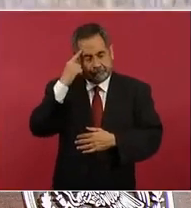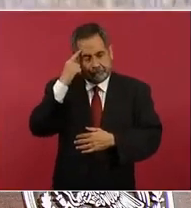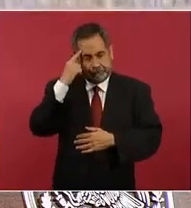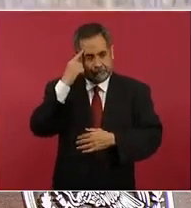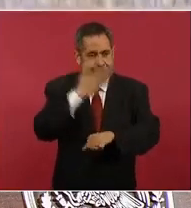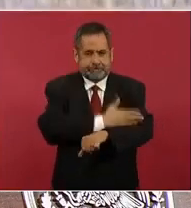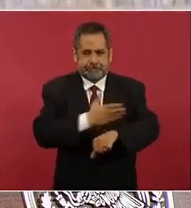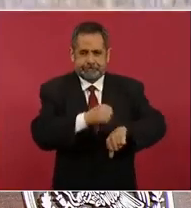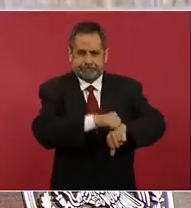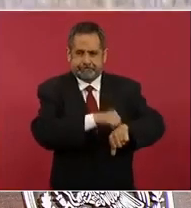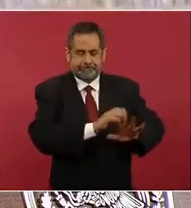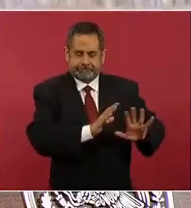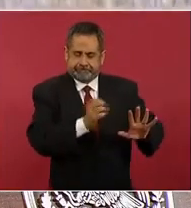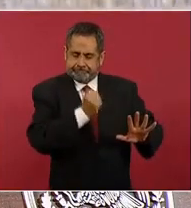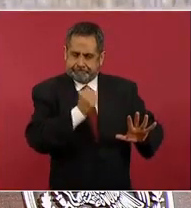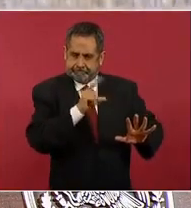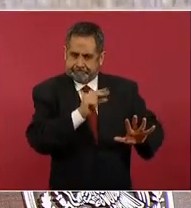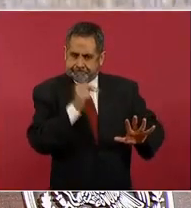toco madera,